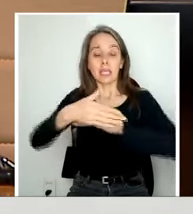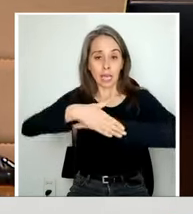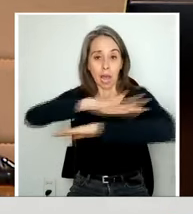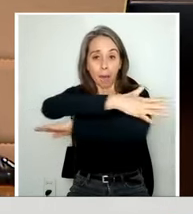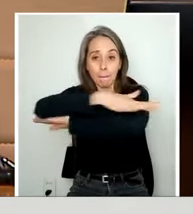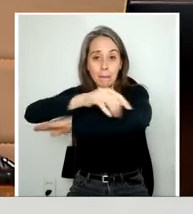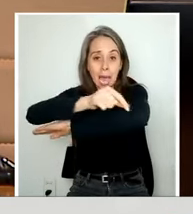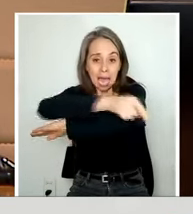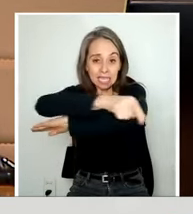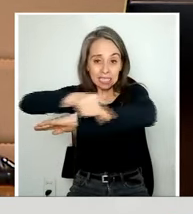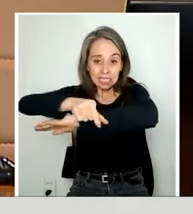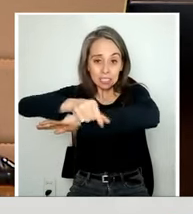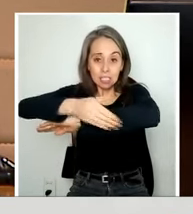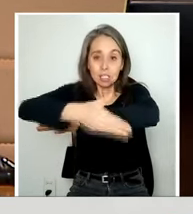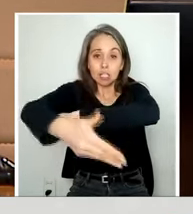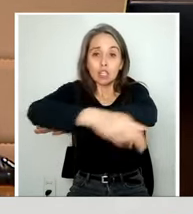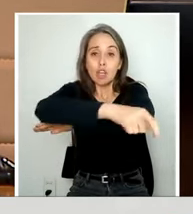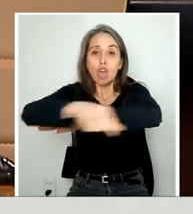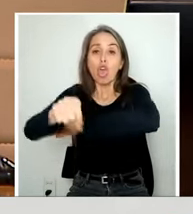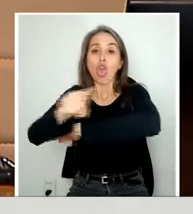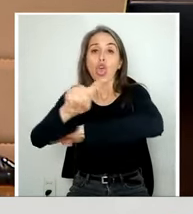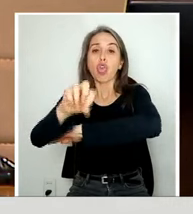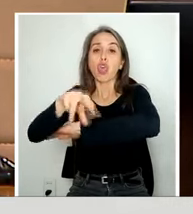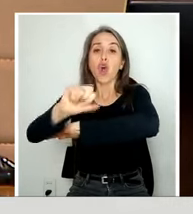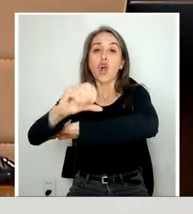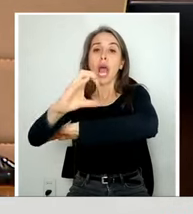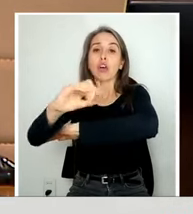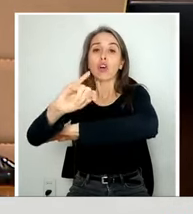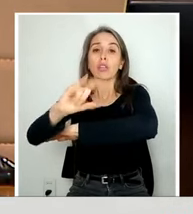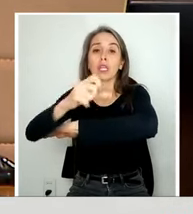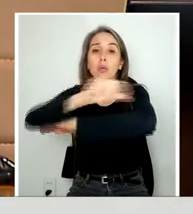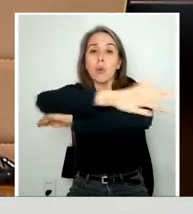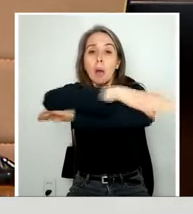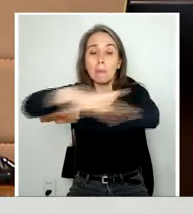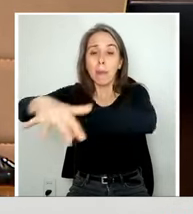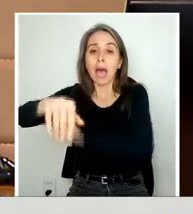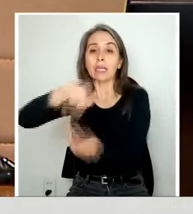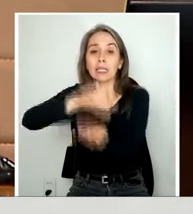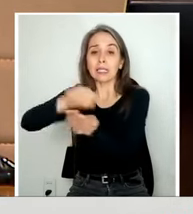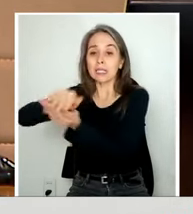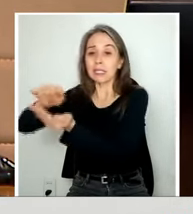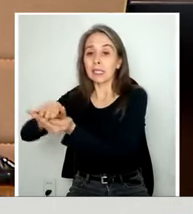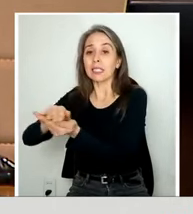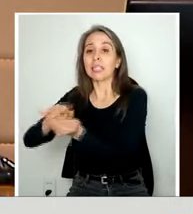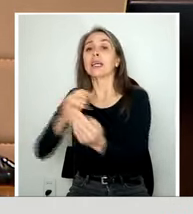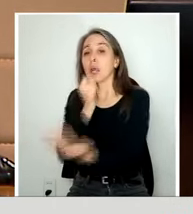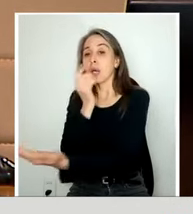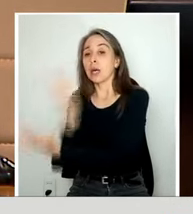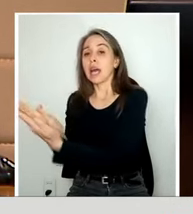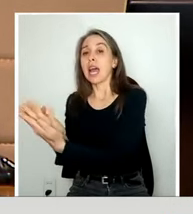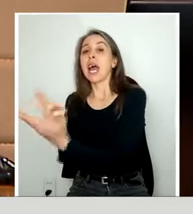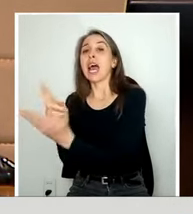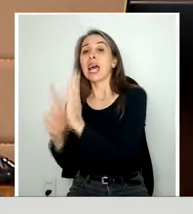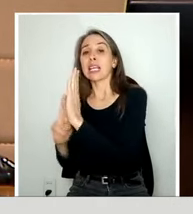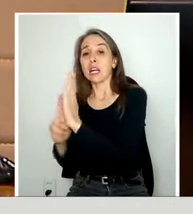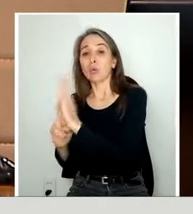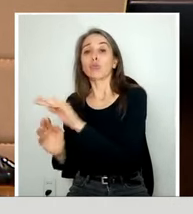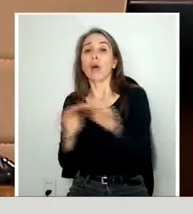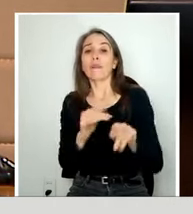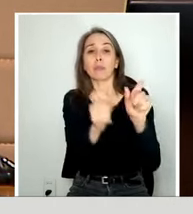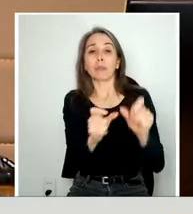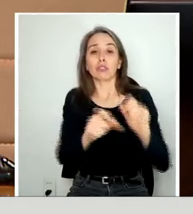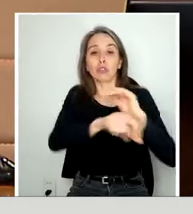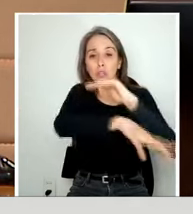una muy buena noticia también esperamos que el fondo del recurso se resuelva en favor de la pesca ventónica pero debo